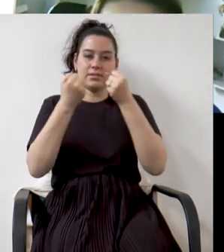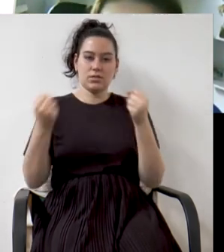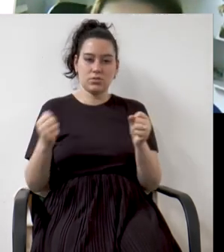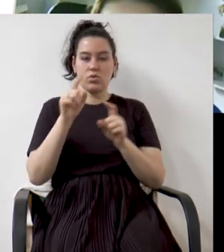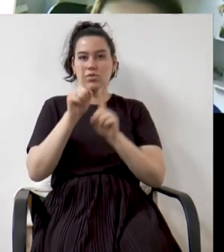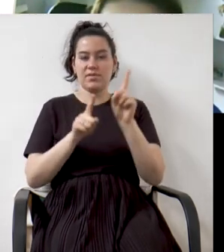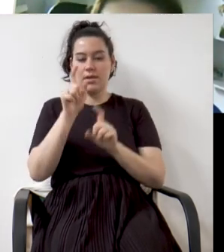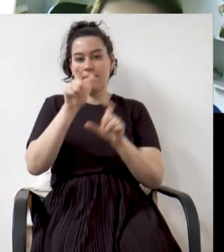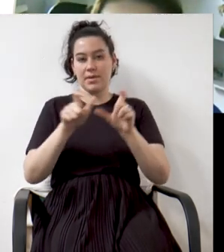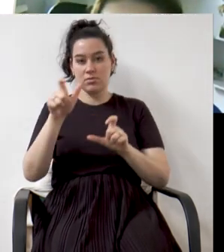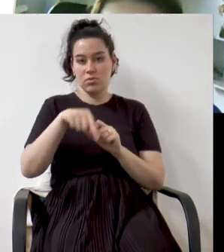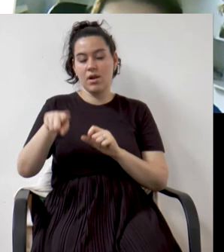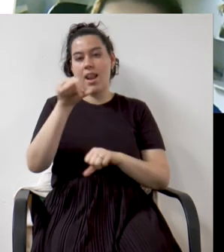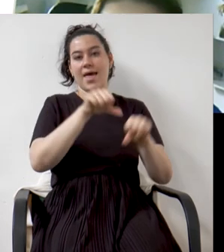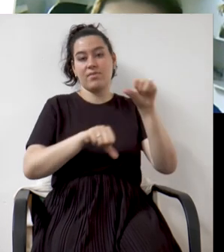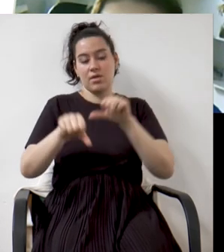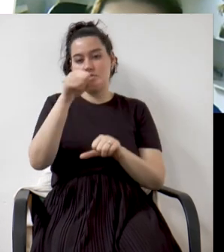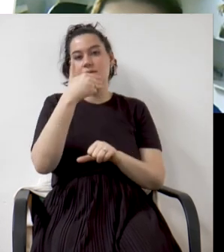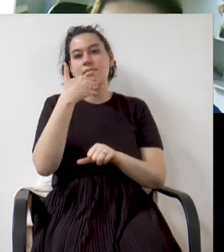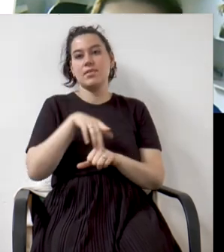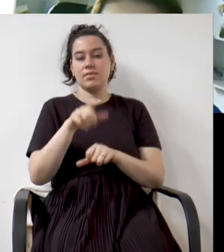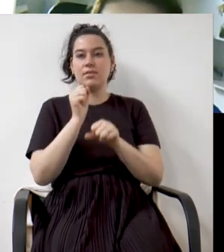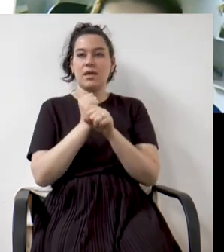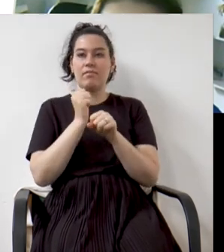y la gente del laboratorio lo entendió así.